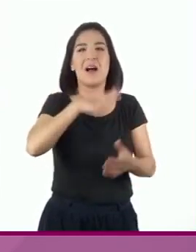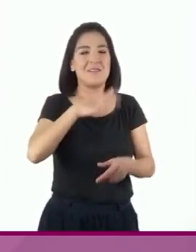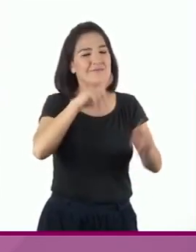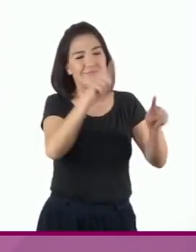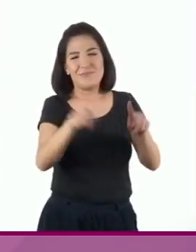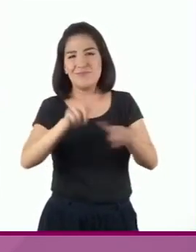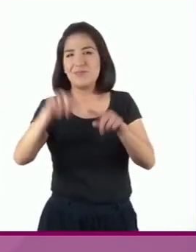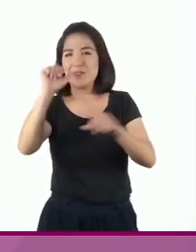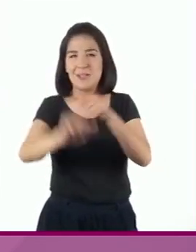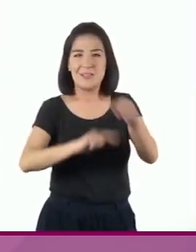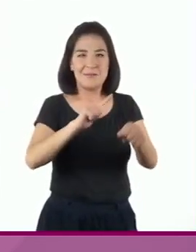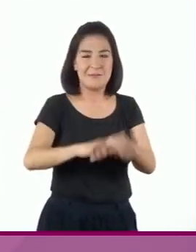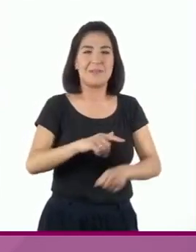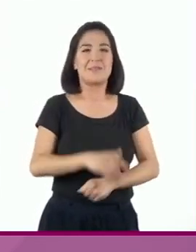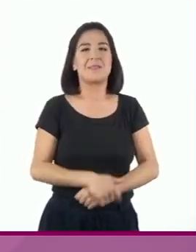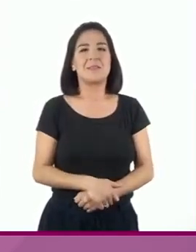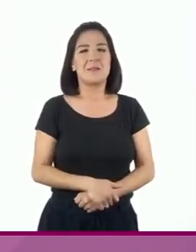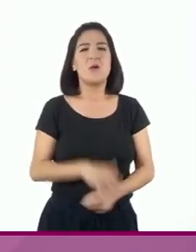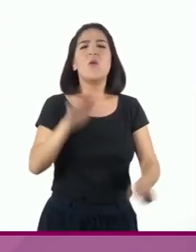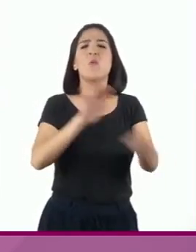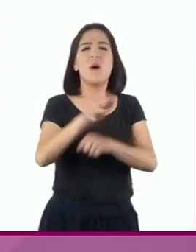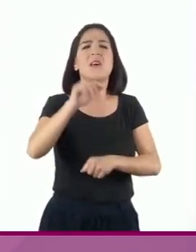¿de qué lugar estuvimos hablando hoy?